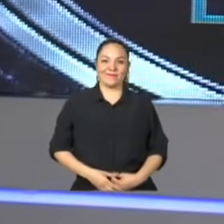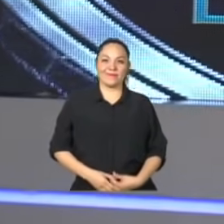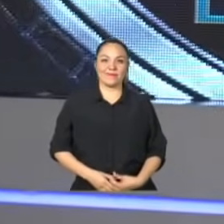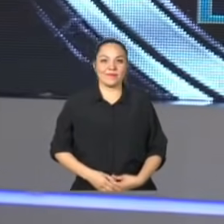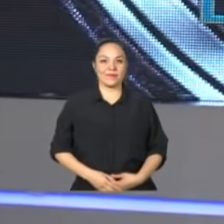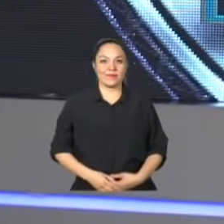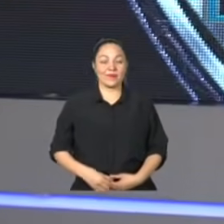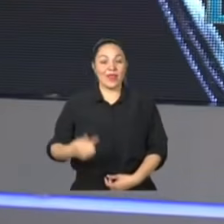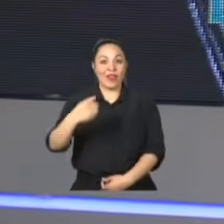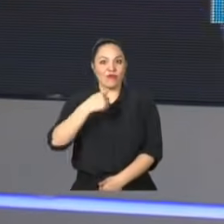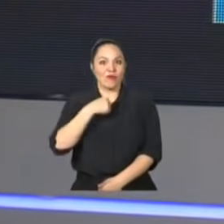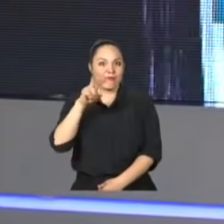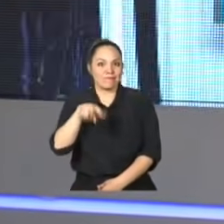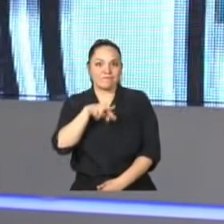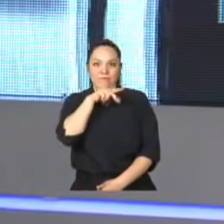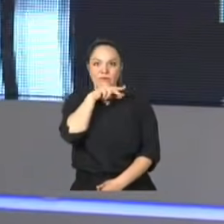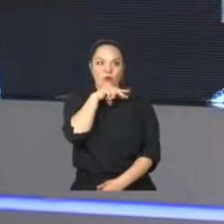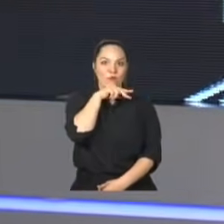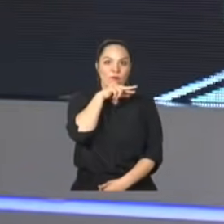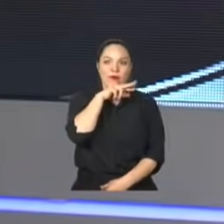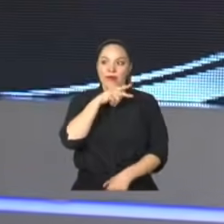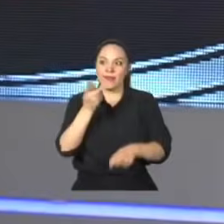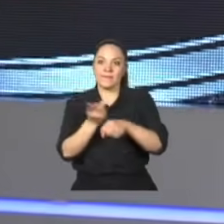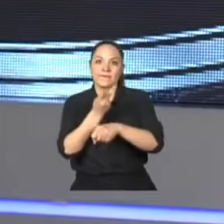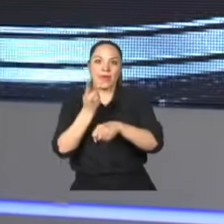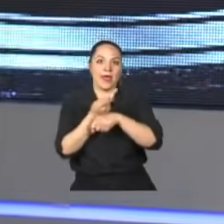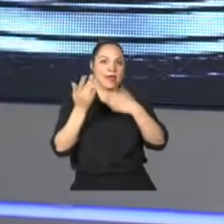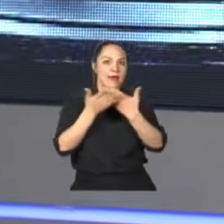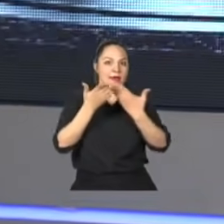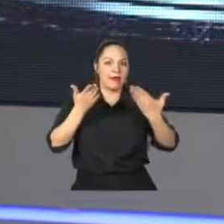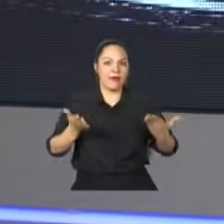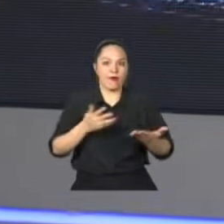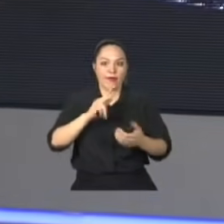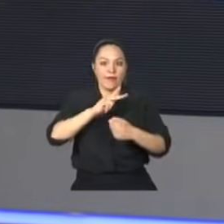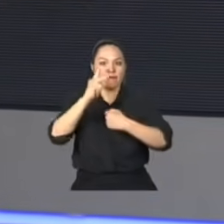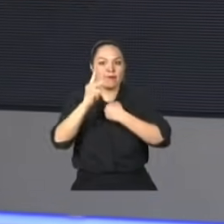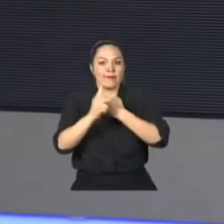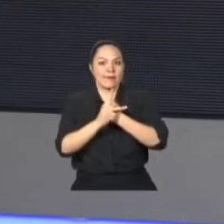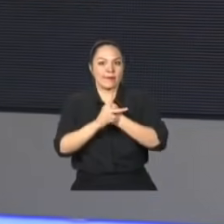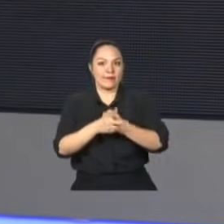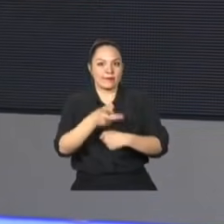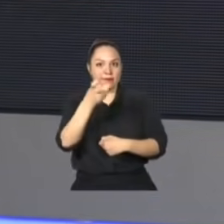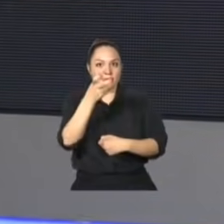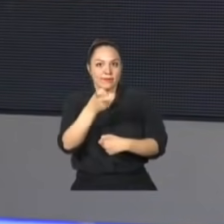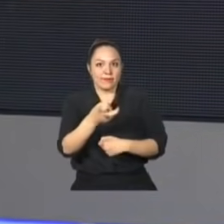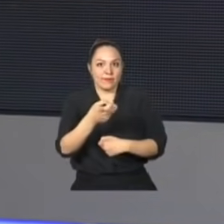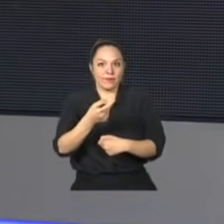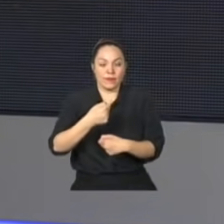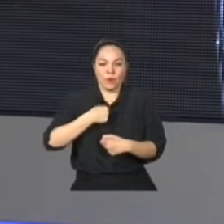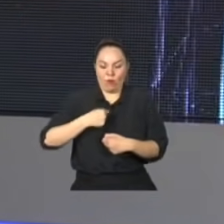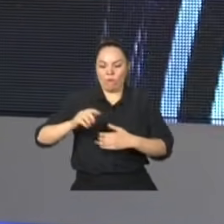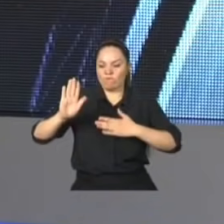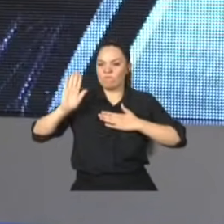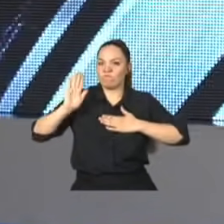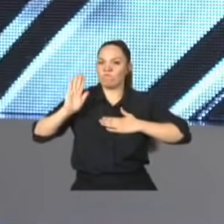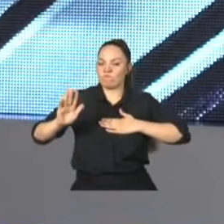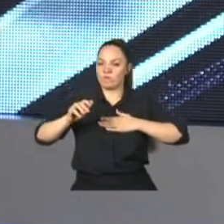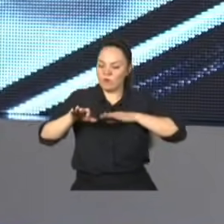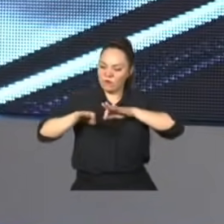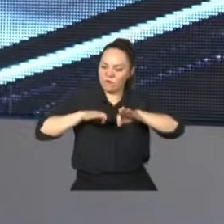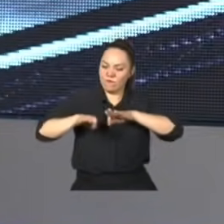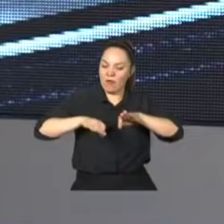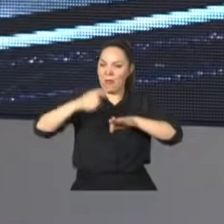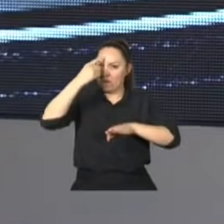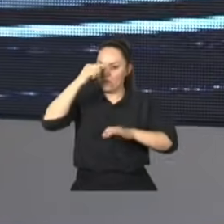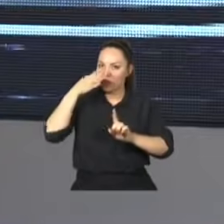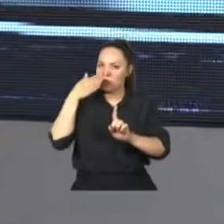Estoy preocupada por lo que pasa actualmente en nuestro país. Por ello, me comprometo a trabajar para ti, porque